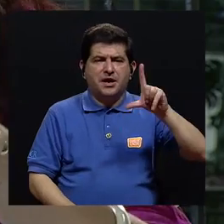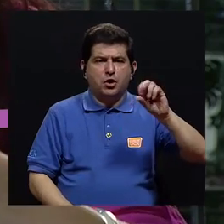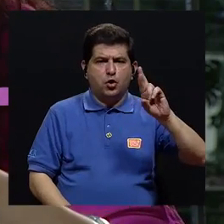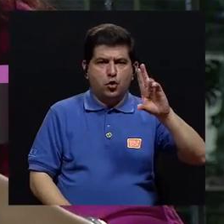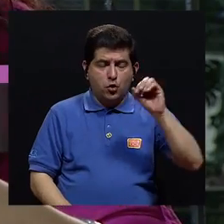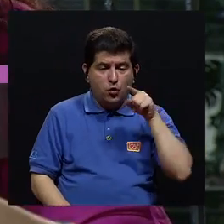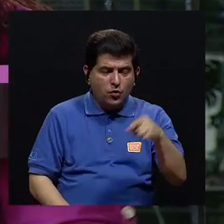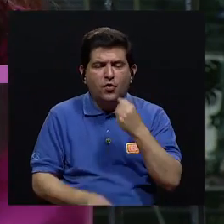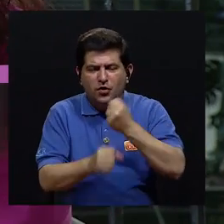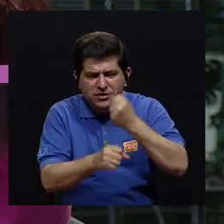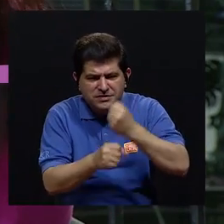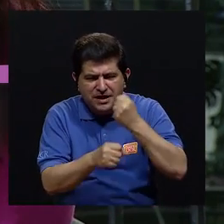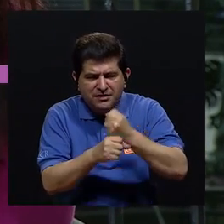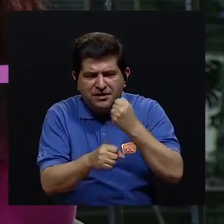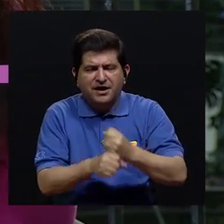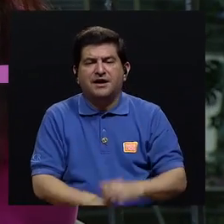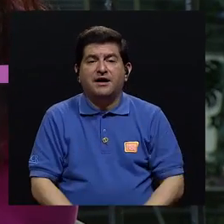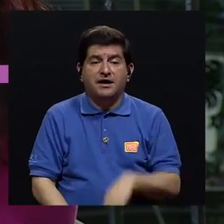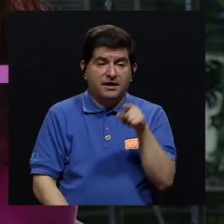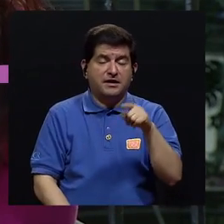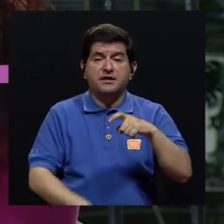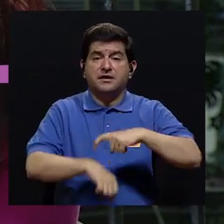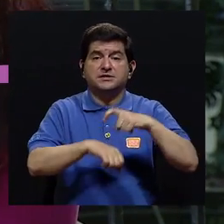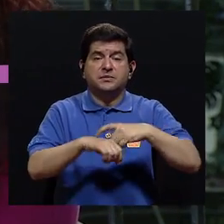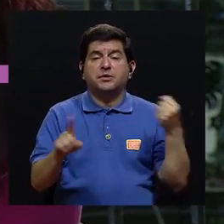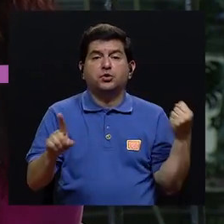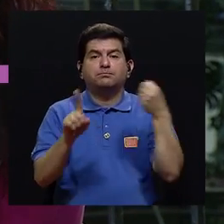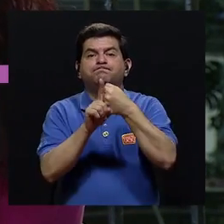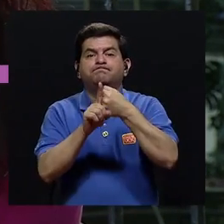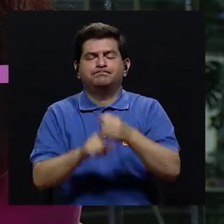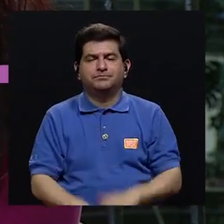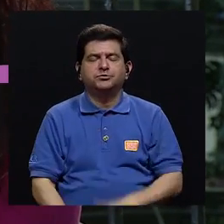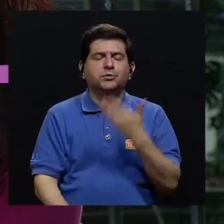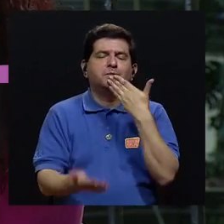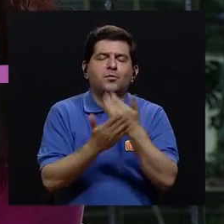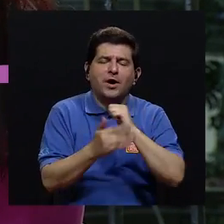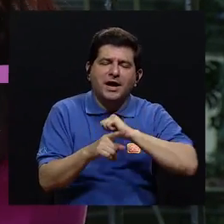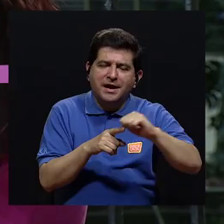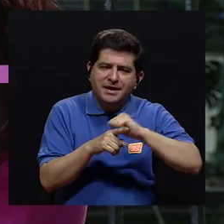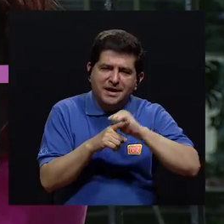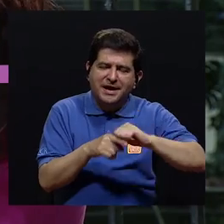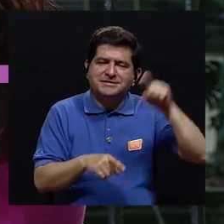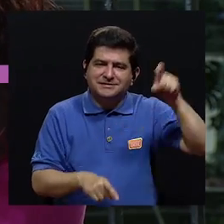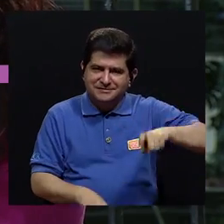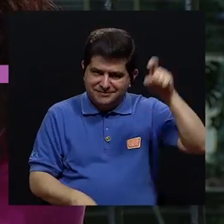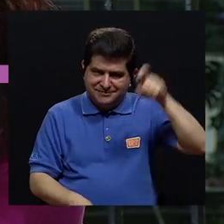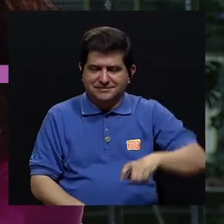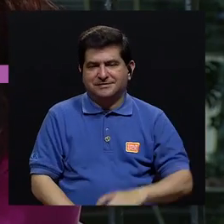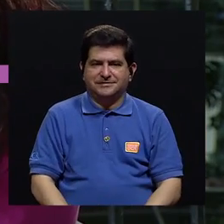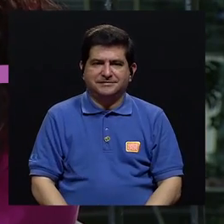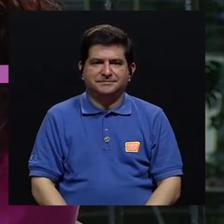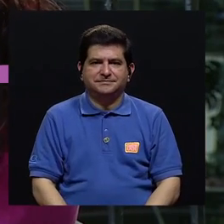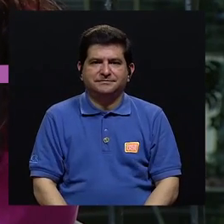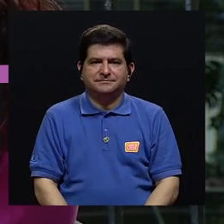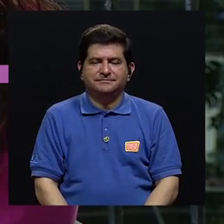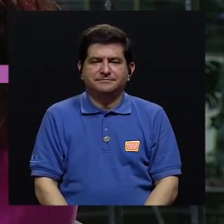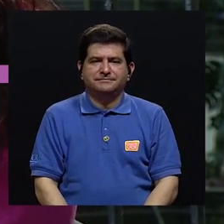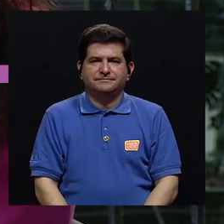los vapores, estamos ahí trabajando y cuántos accidentes hemos tenido. Entonces, es esas buenas prácticas que deberíamos establecer.